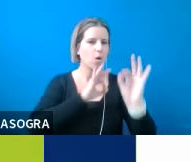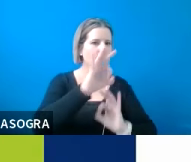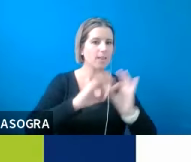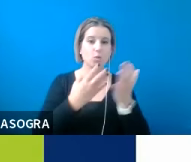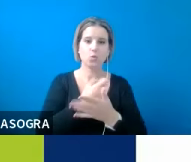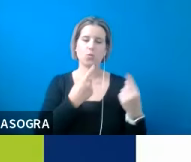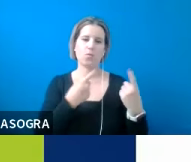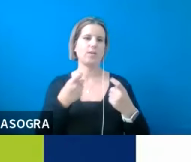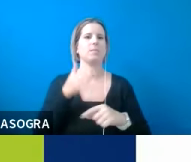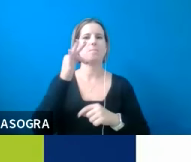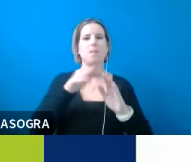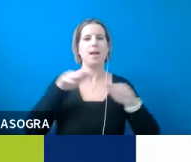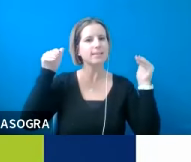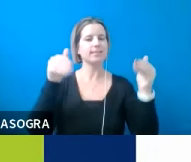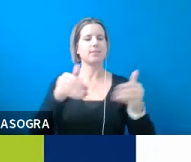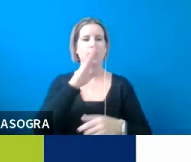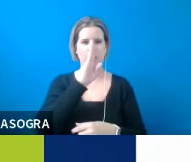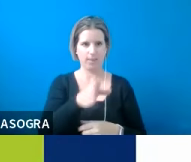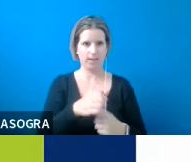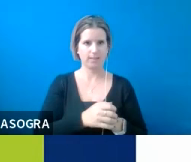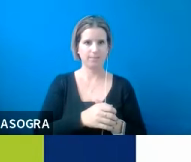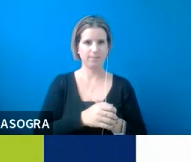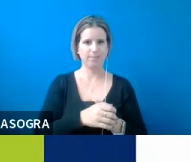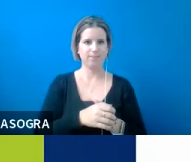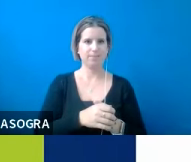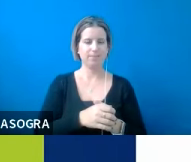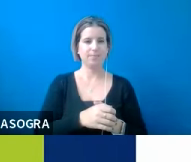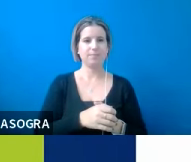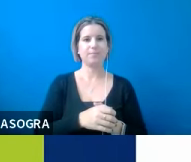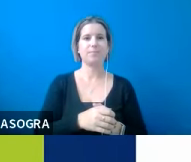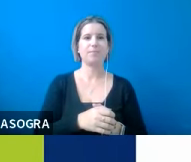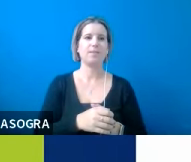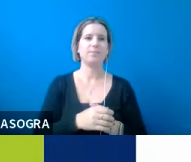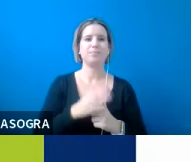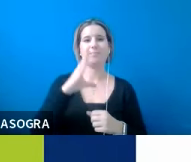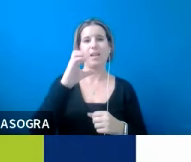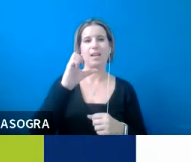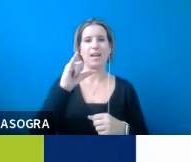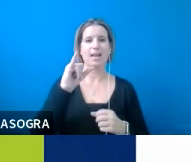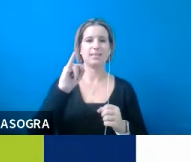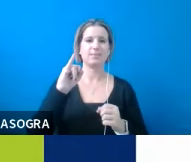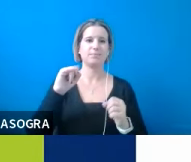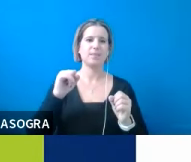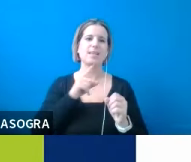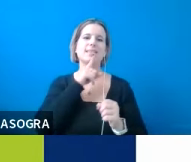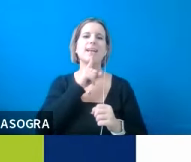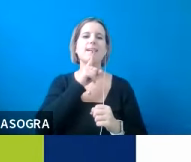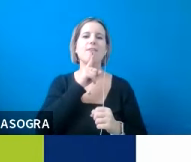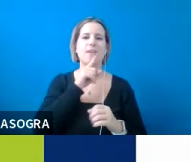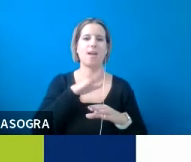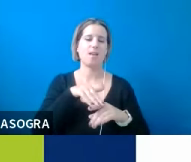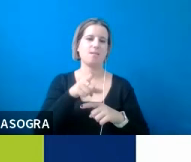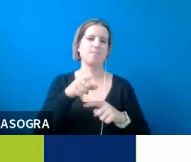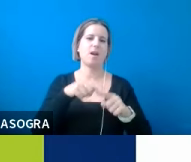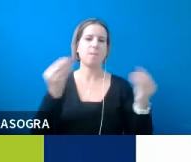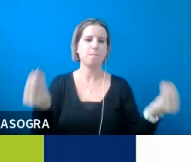hacer además de la intervención directa y desde el CAES San Rafael para terminar pues que hemos ido haciendo hemos mejorado las instalaciones unas